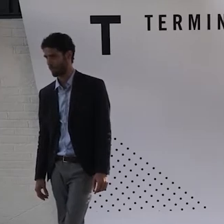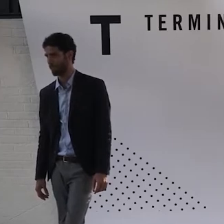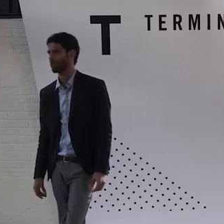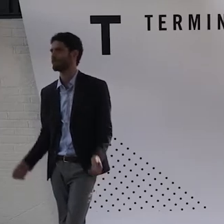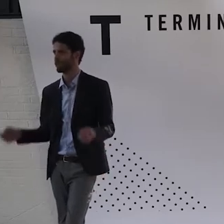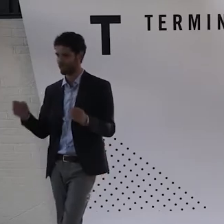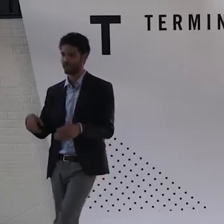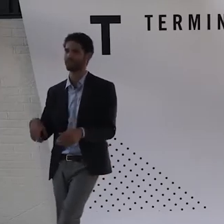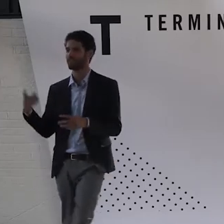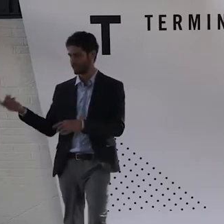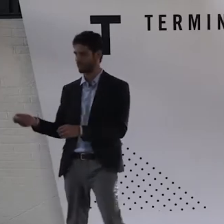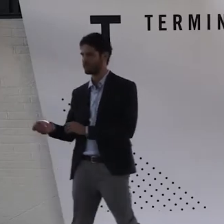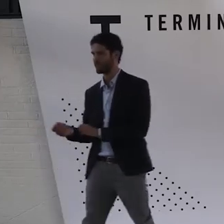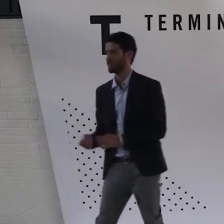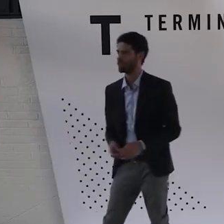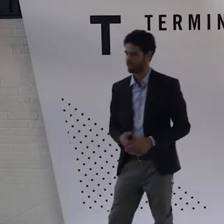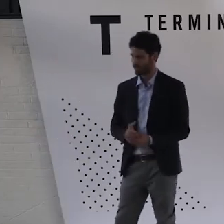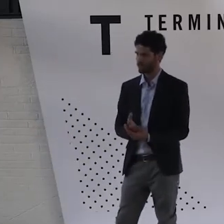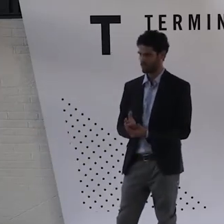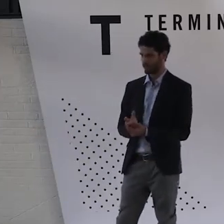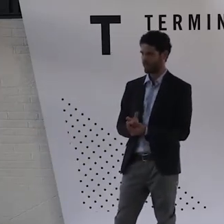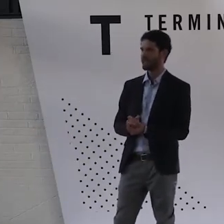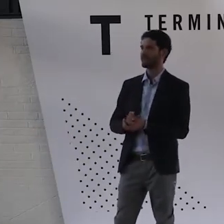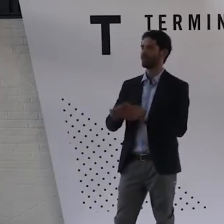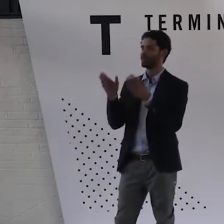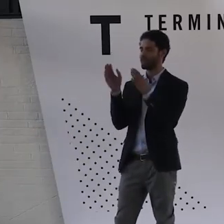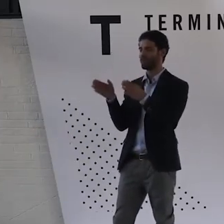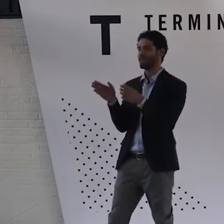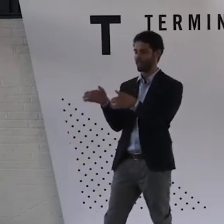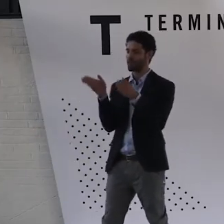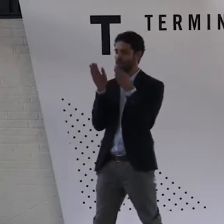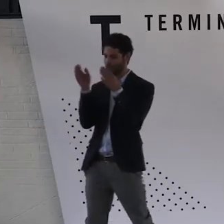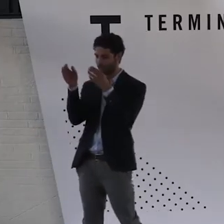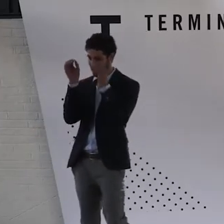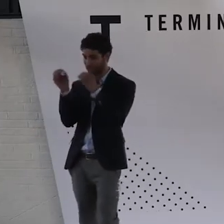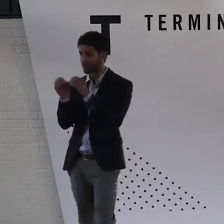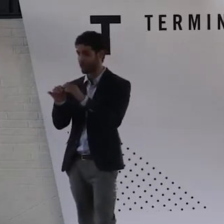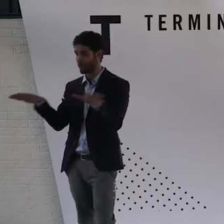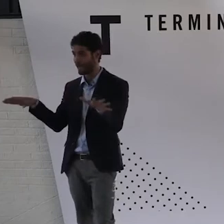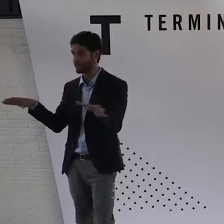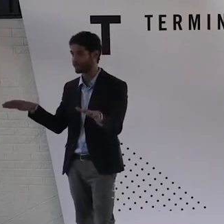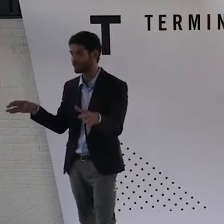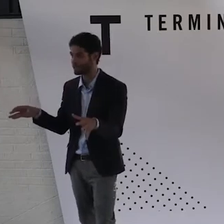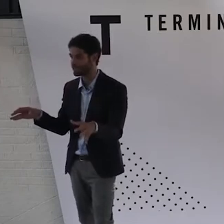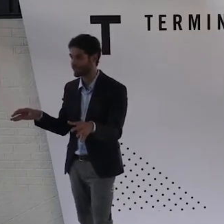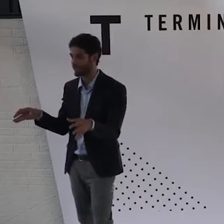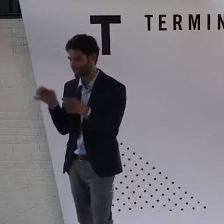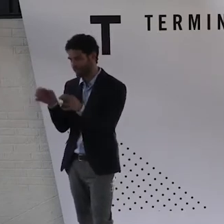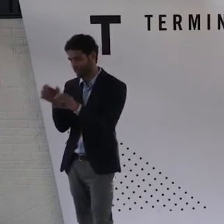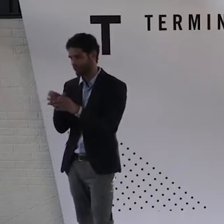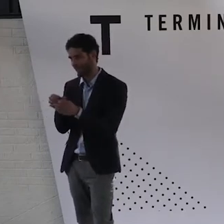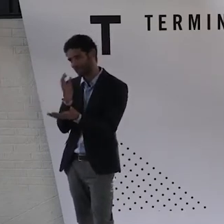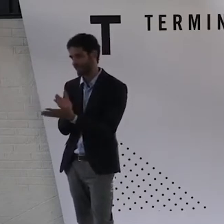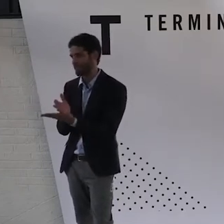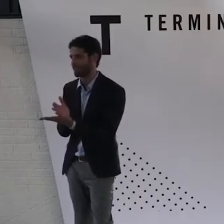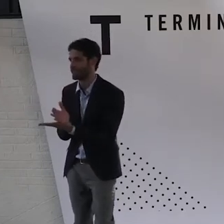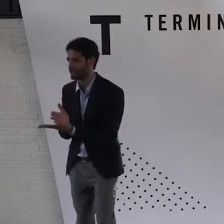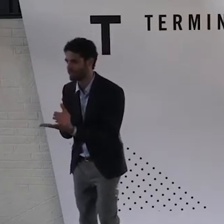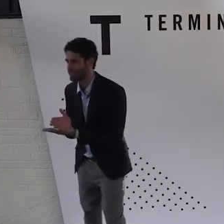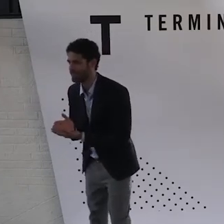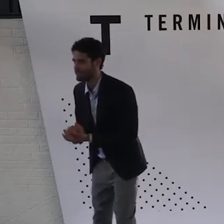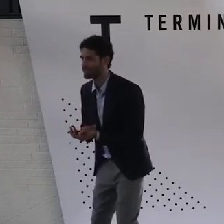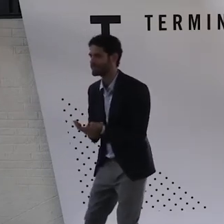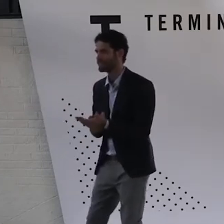que... Kenkise, sí. Ajá, que lleva... Bueno, se crea un momento que la mente se pone en blanco. Exacto. Eso sí. Esa es la